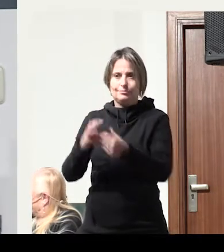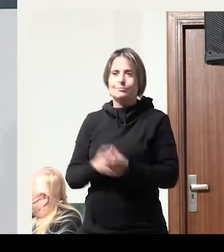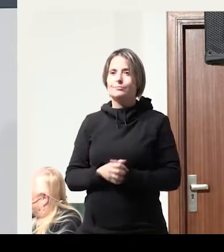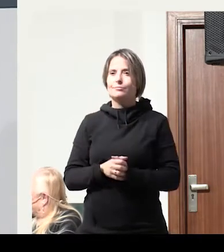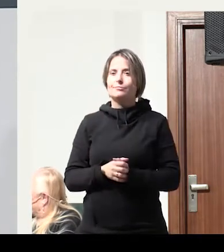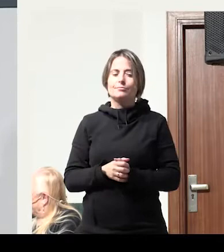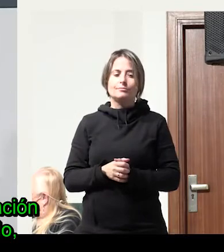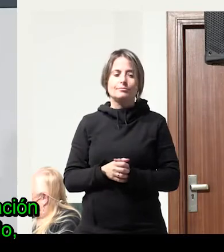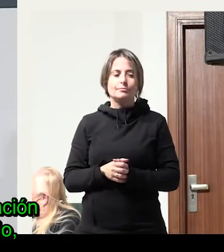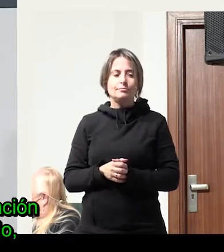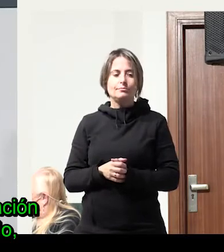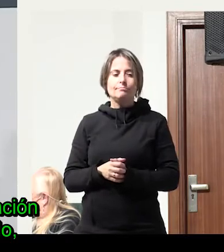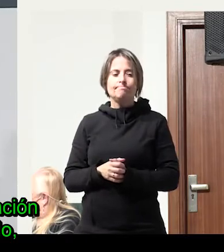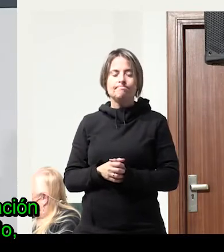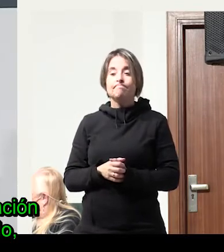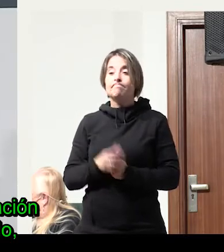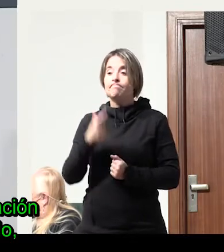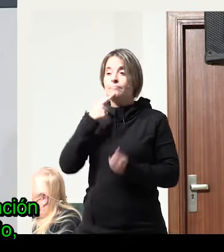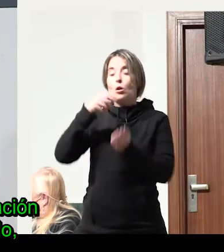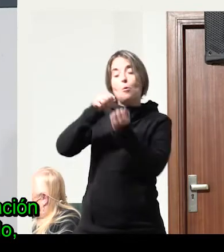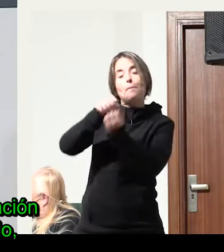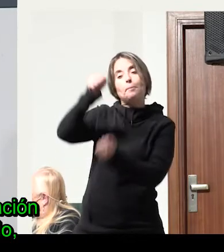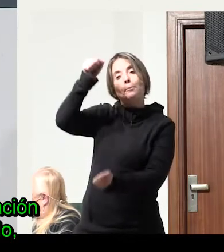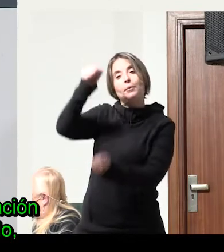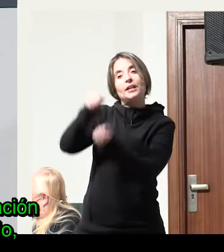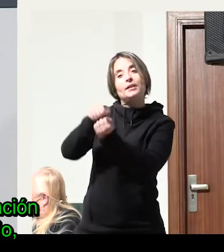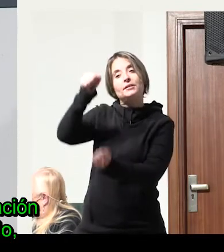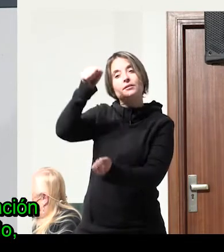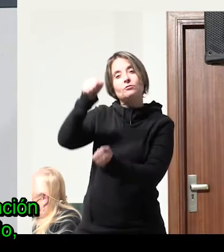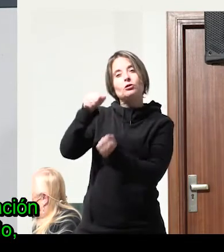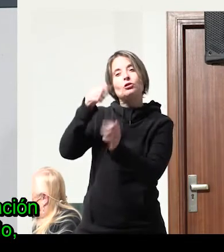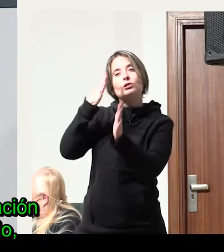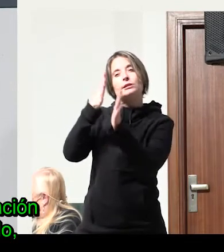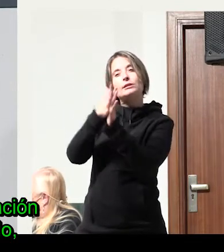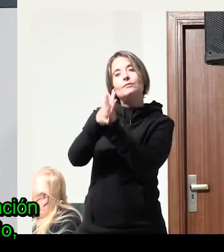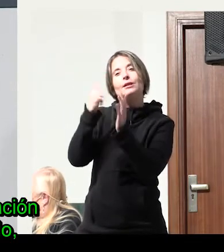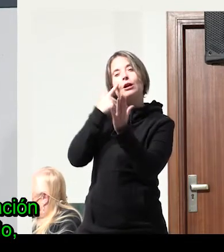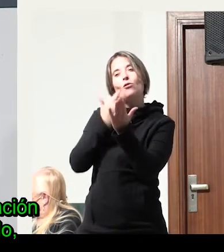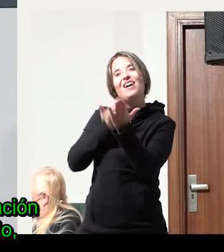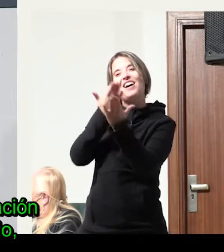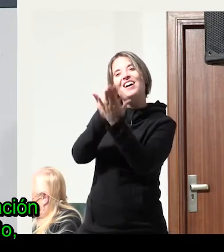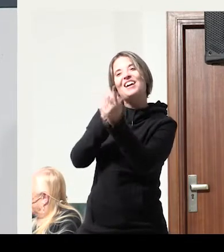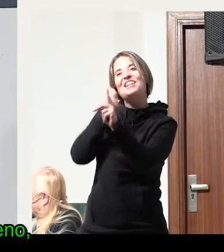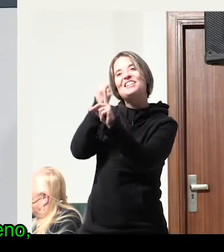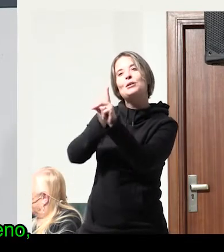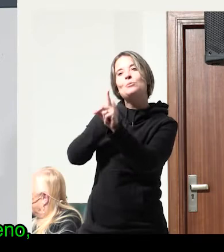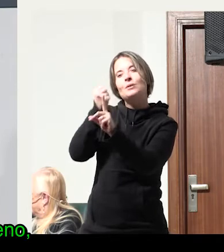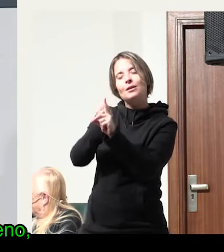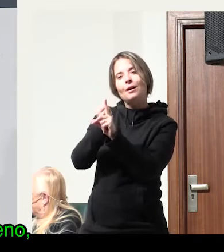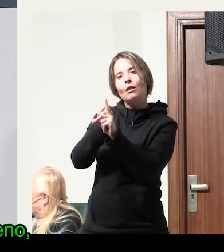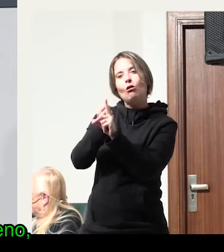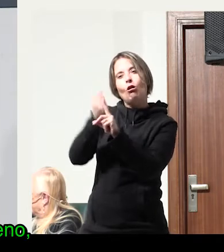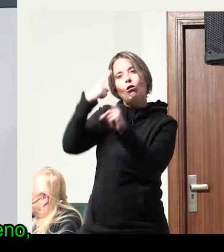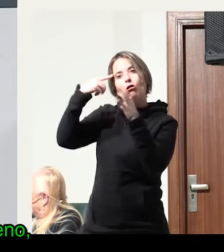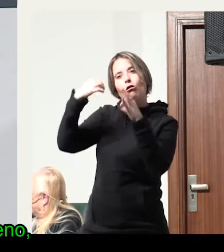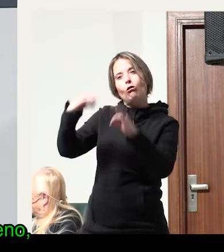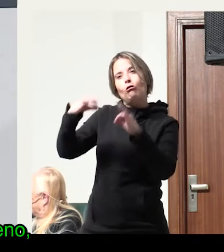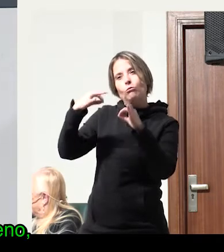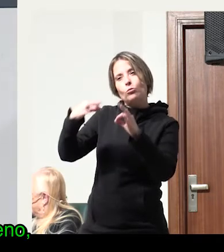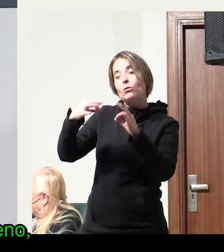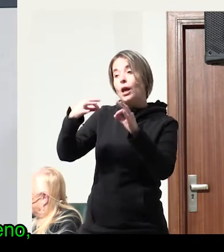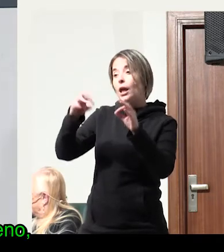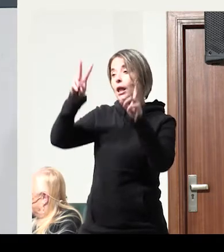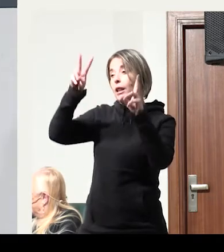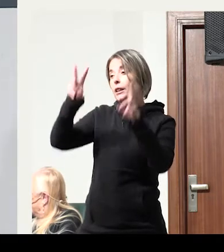Y yo escribí, un manifiesto es una reivindicación que se quiere llenar de sentido en un tema, un